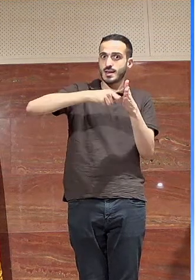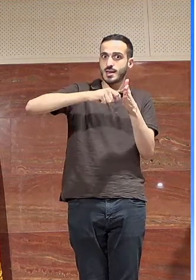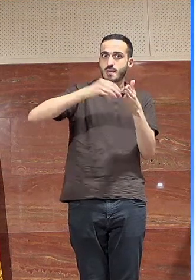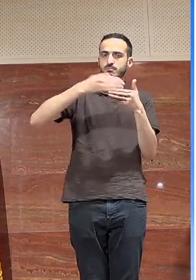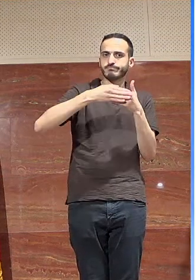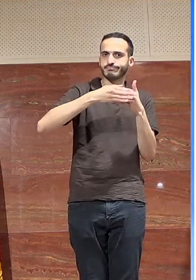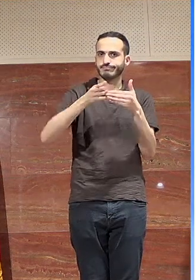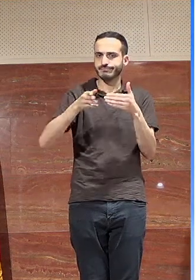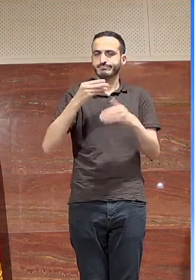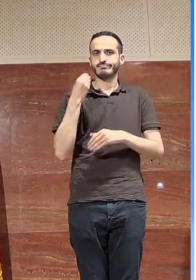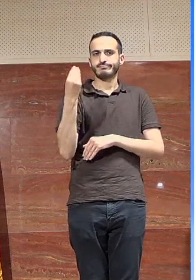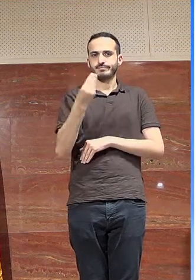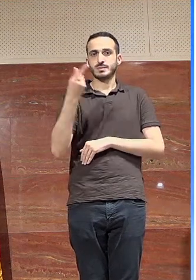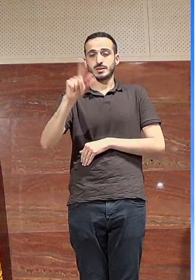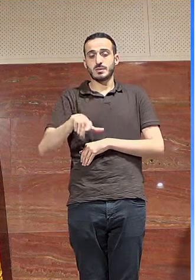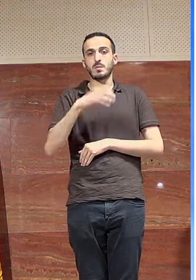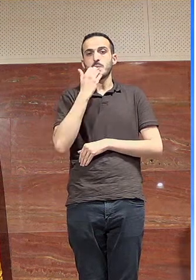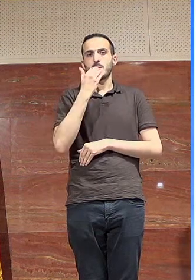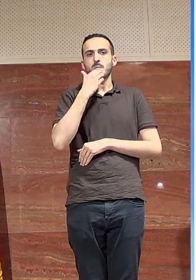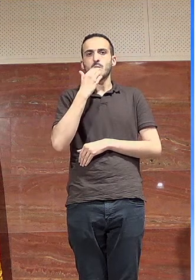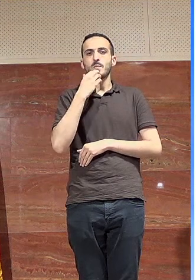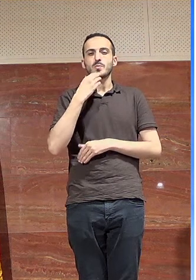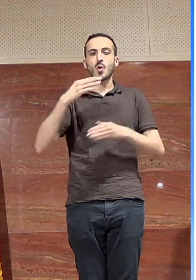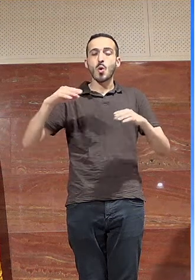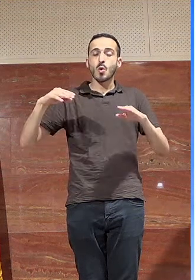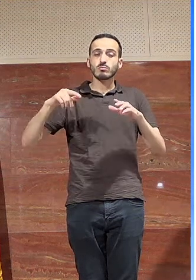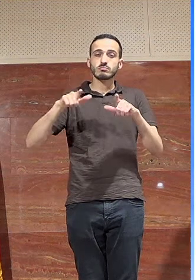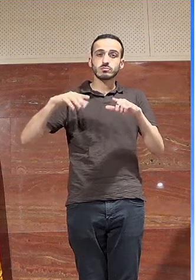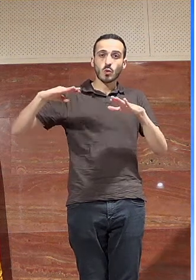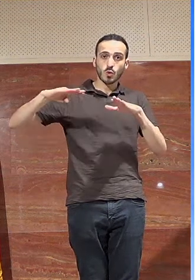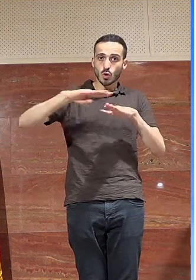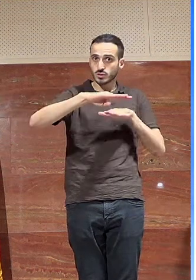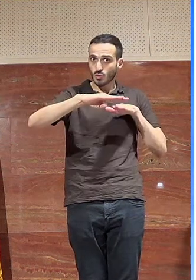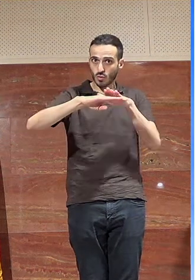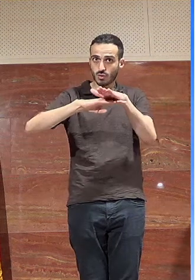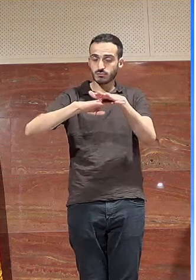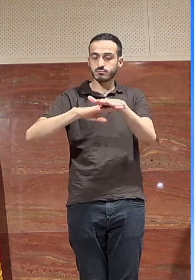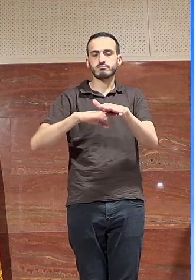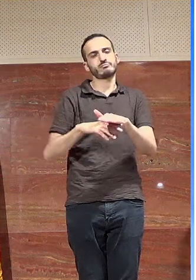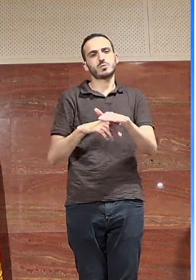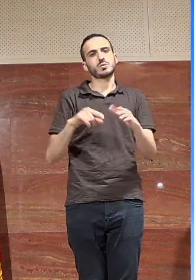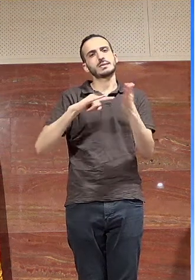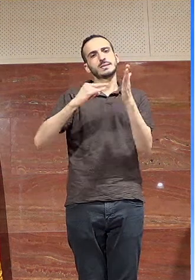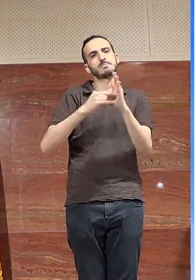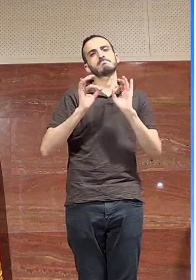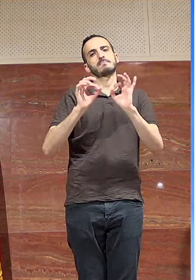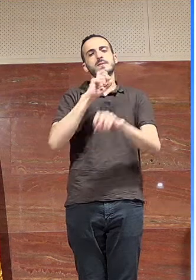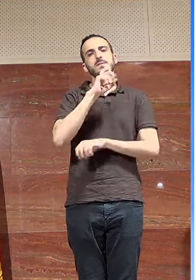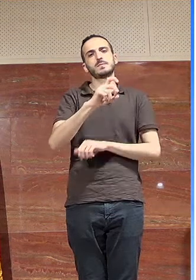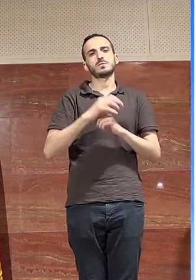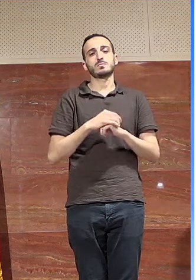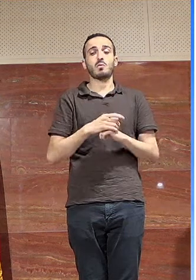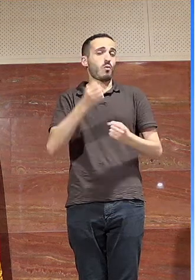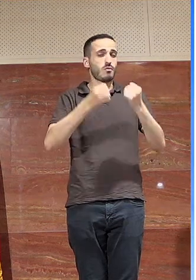para evitar olvidos en el encendido de las luces, aunque ya hay muchos vehículos que vienen de serie con esta